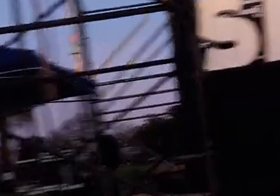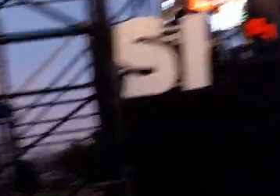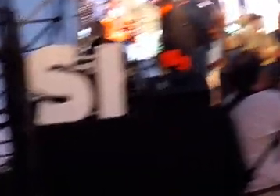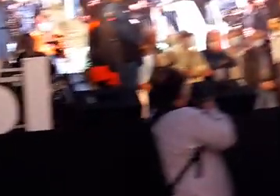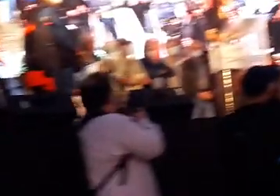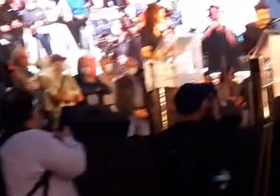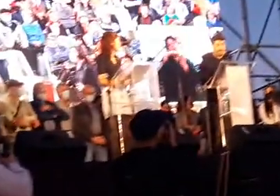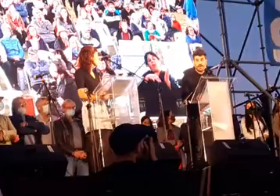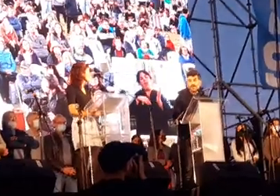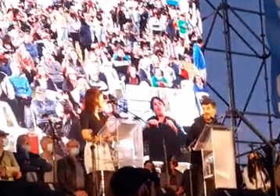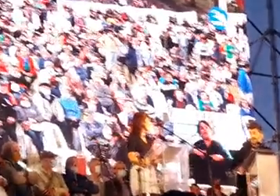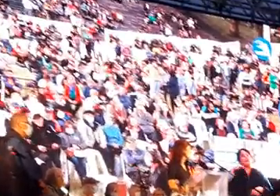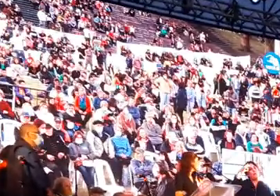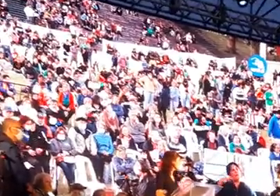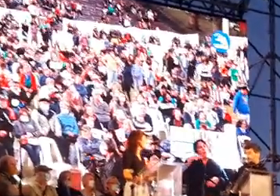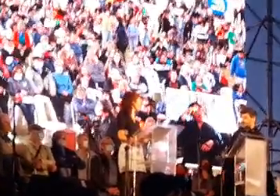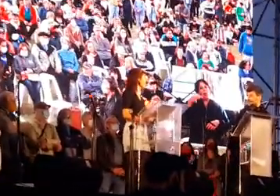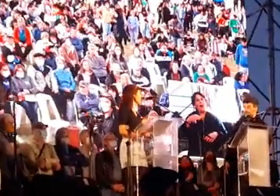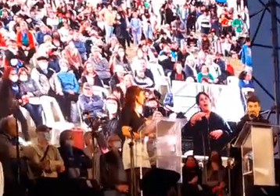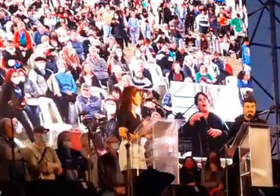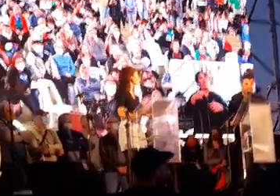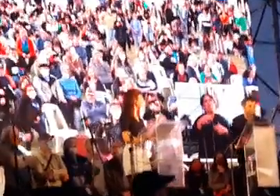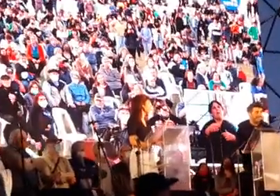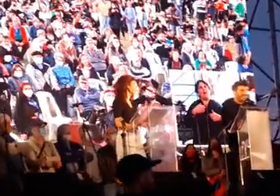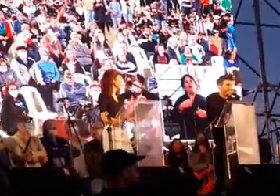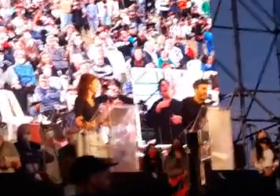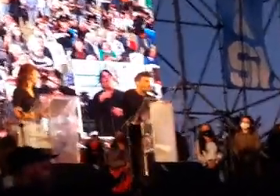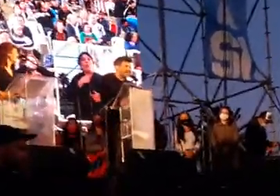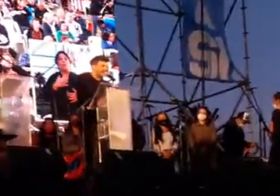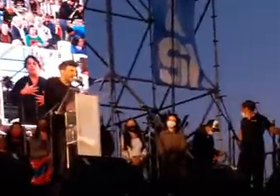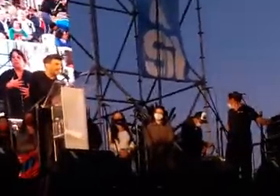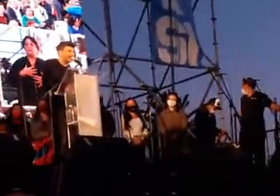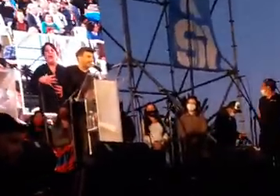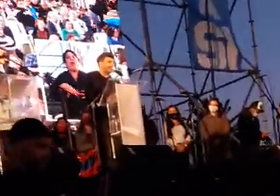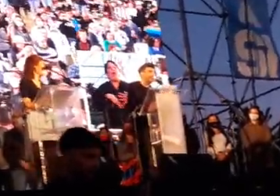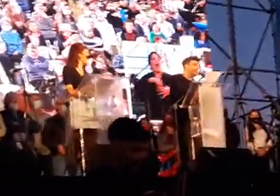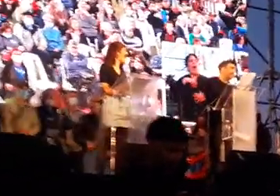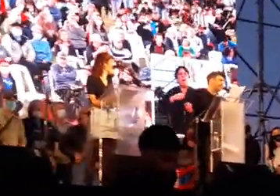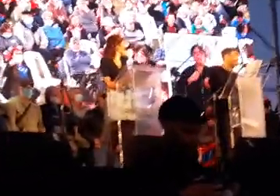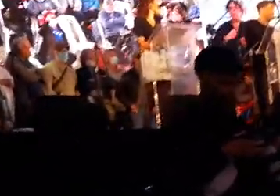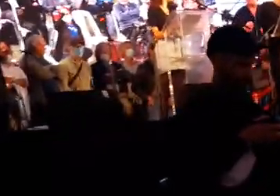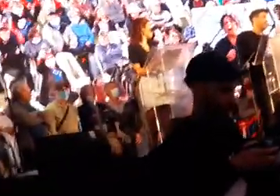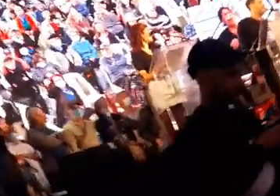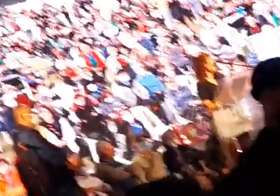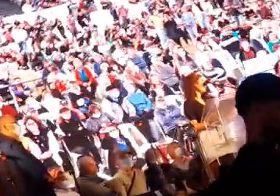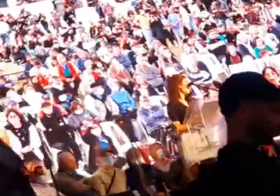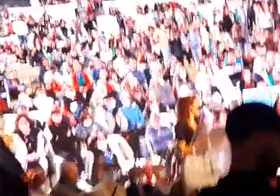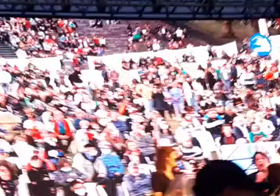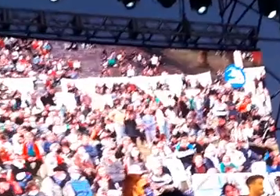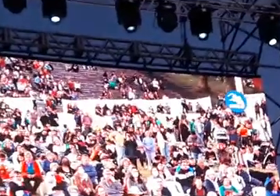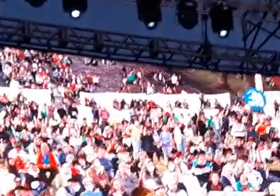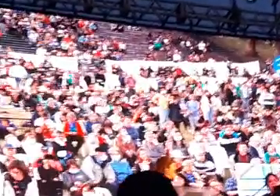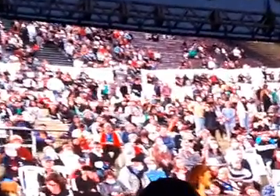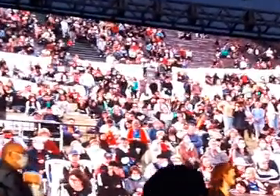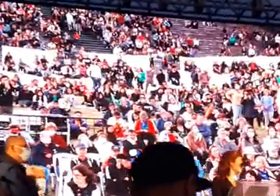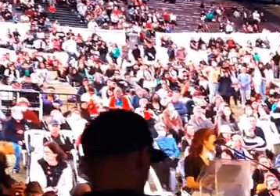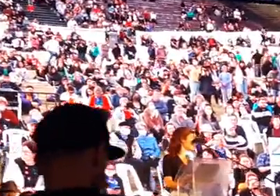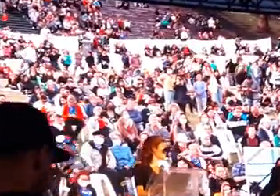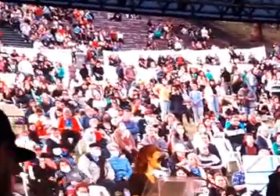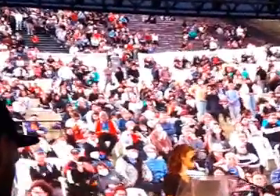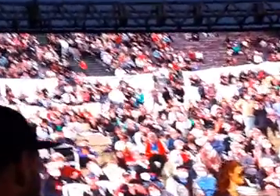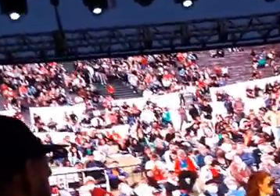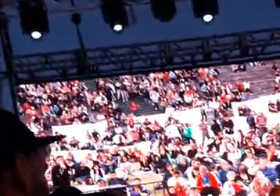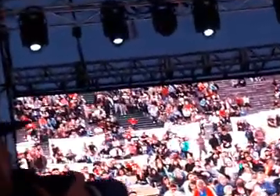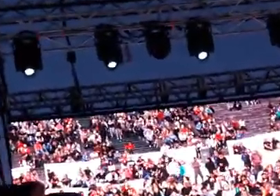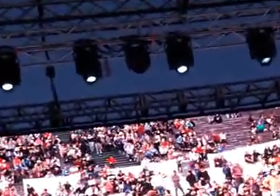leer esta proclama, ponerle el cuerpo, la voz, el alma al enorme laburo que han hecho un montón de compañeros y